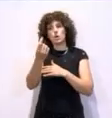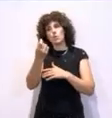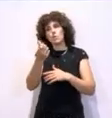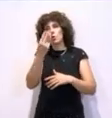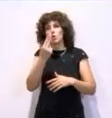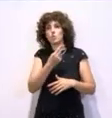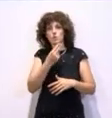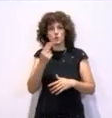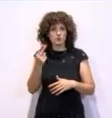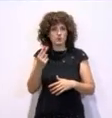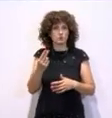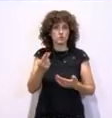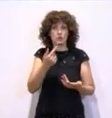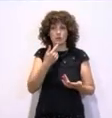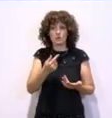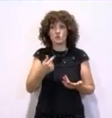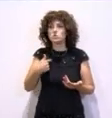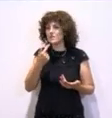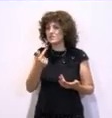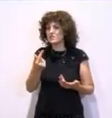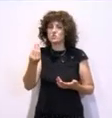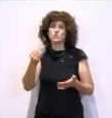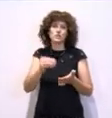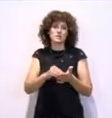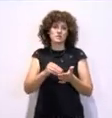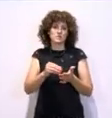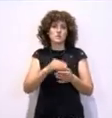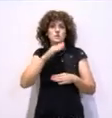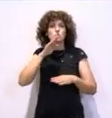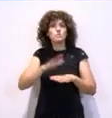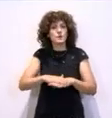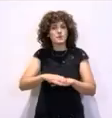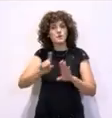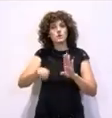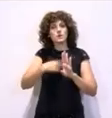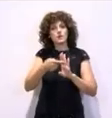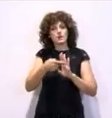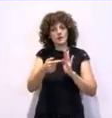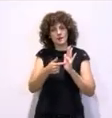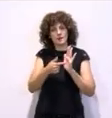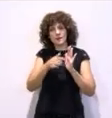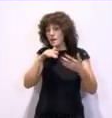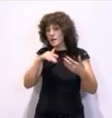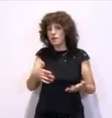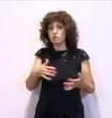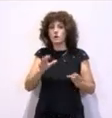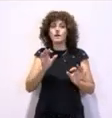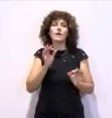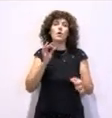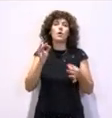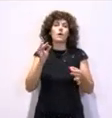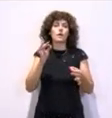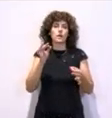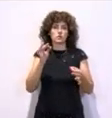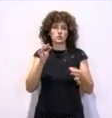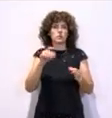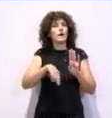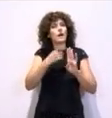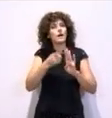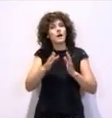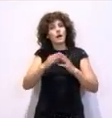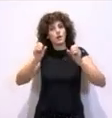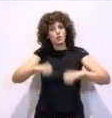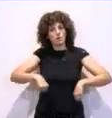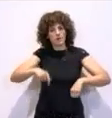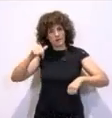que ustedes suscriben, se lo he dicho muchas veces, que es el cumplimiento de la legalidad vigente y en concreto de las leyes que se han aprobado